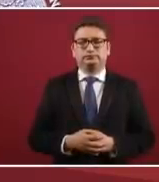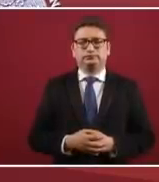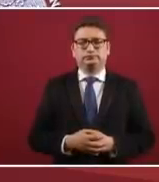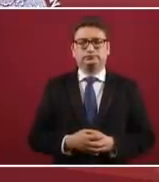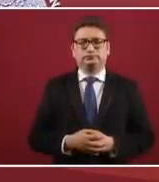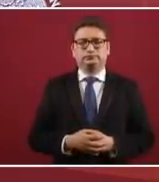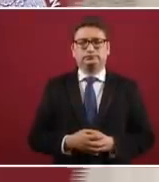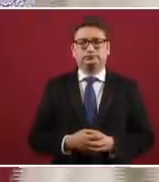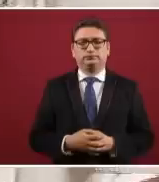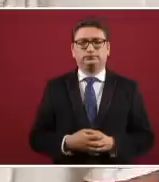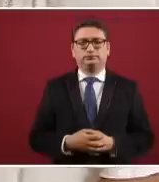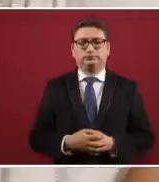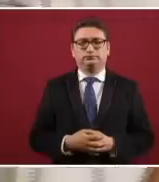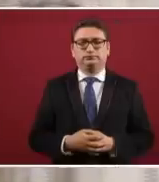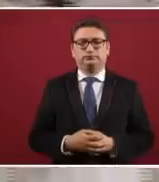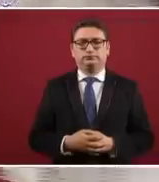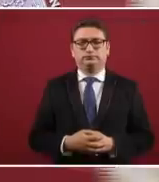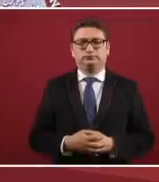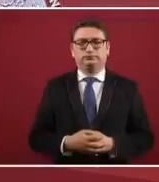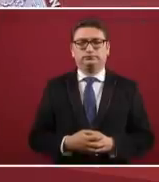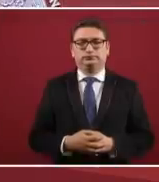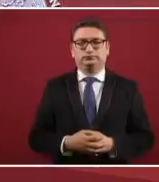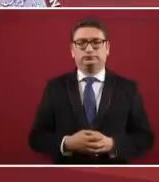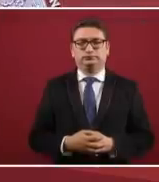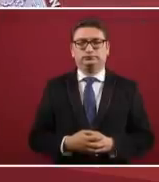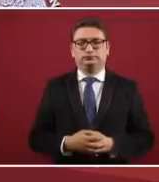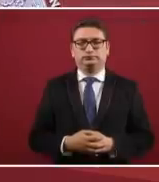mejores momentos,